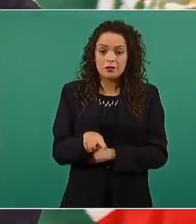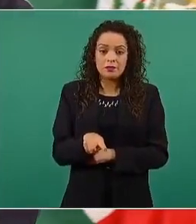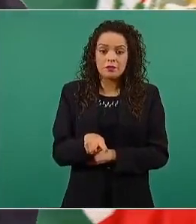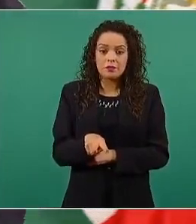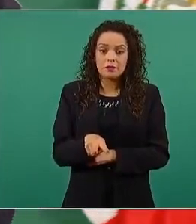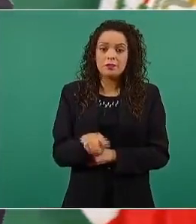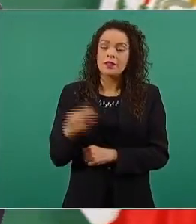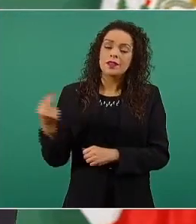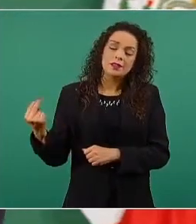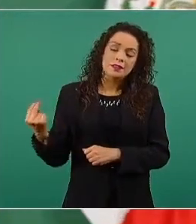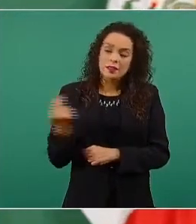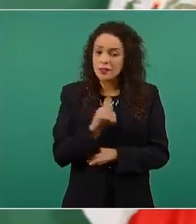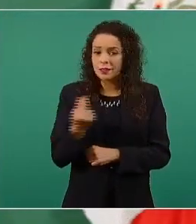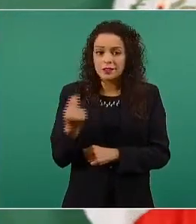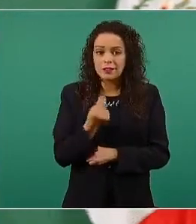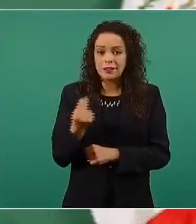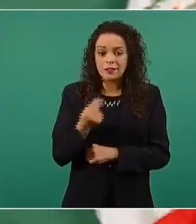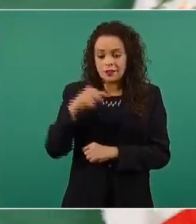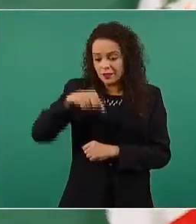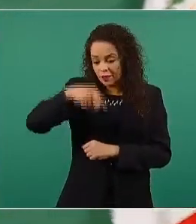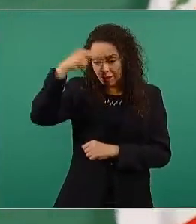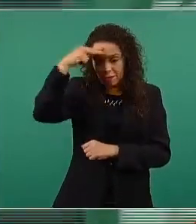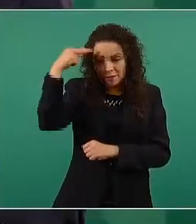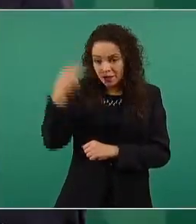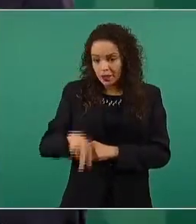se requiere a México,